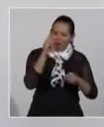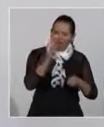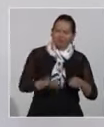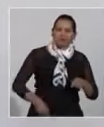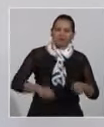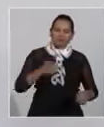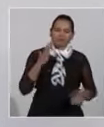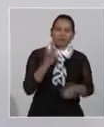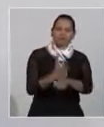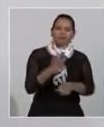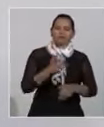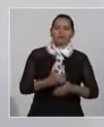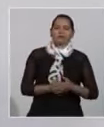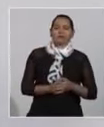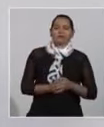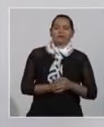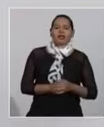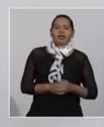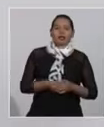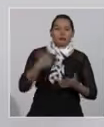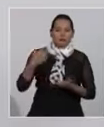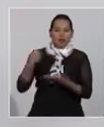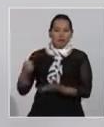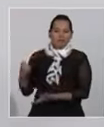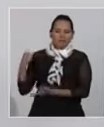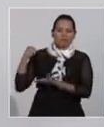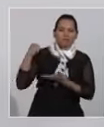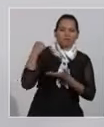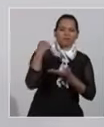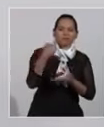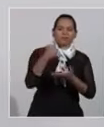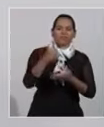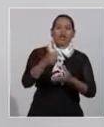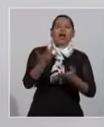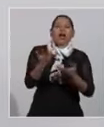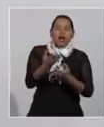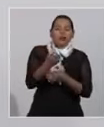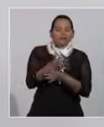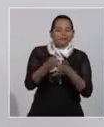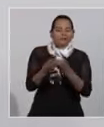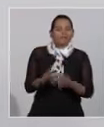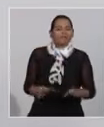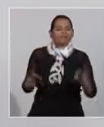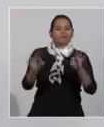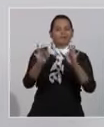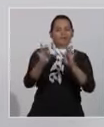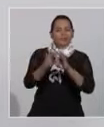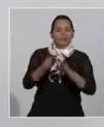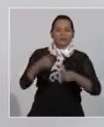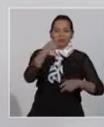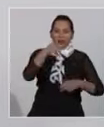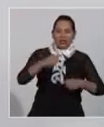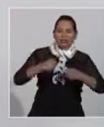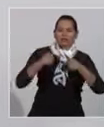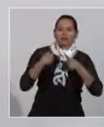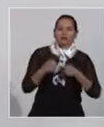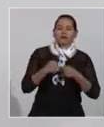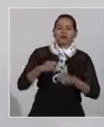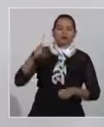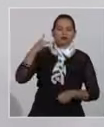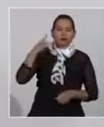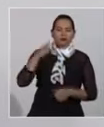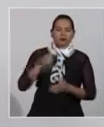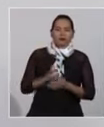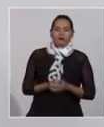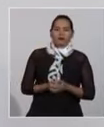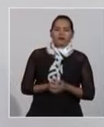políticos corruptos. Y vamos a invertir en cosas que sí hagan sentido para la seguridad de Puebla. Hoy por hoy, los 3 penales estatales que tenemos son